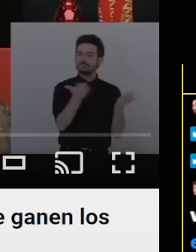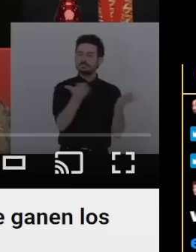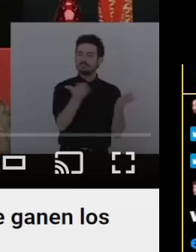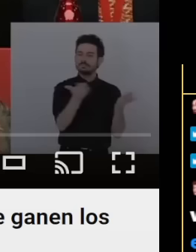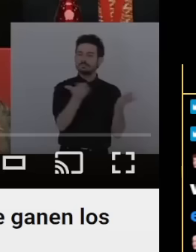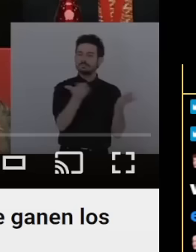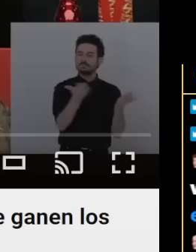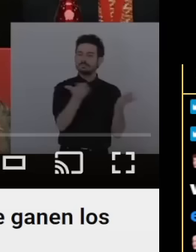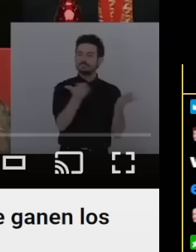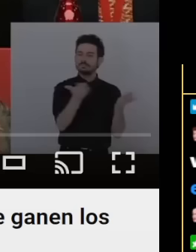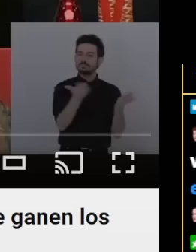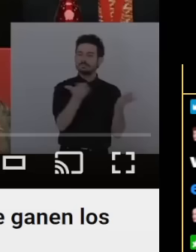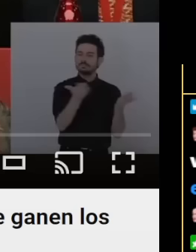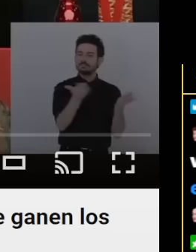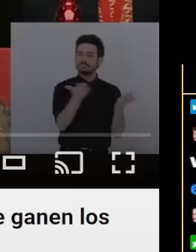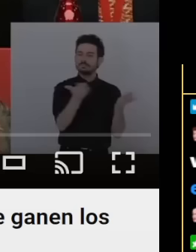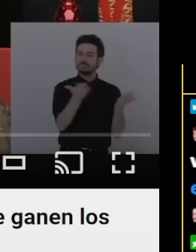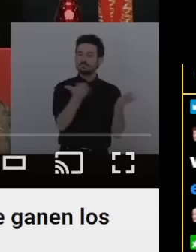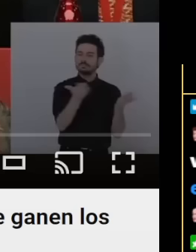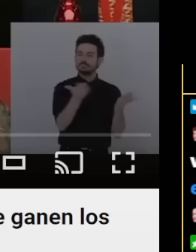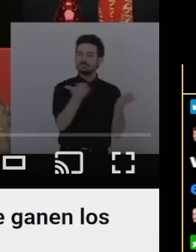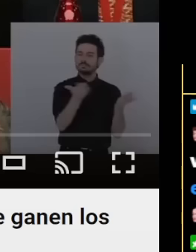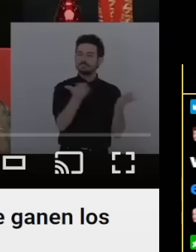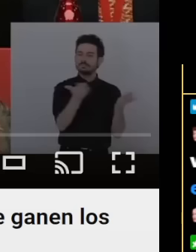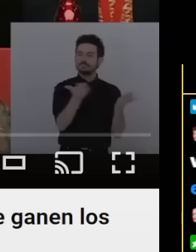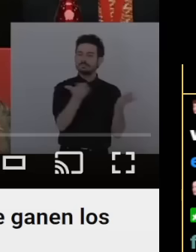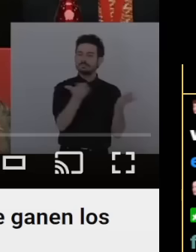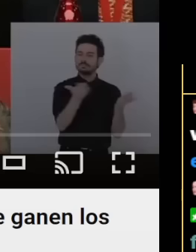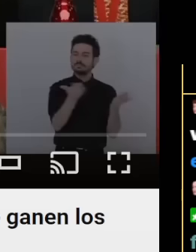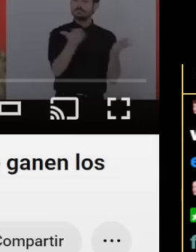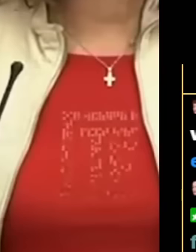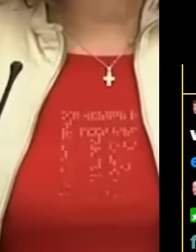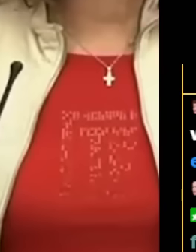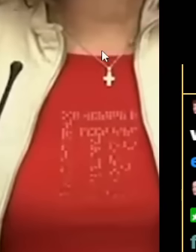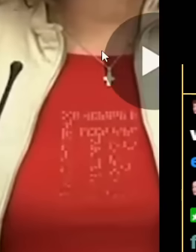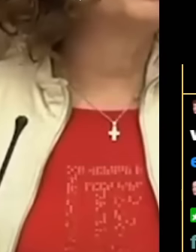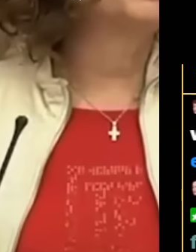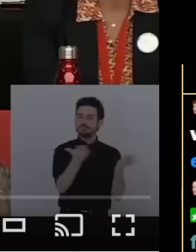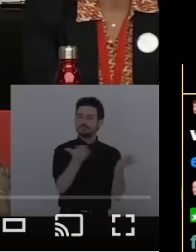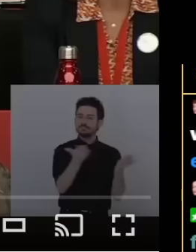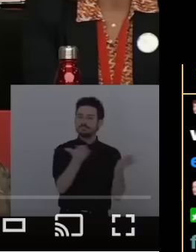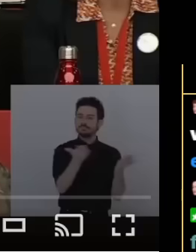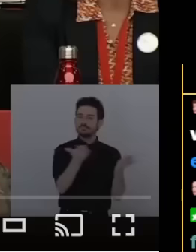afortunadamente. Afortunadamente. Vamos a escuchar a María Jesús Montero.